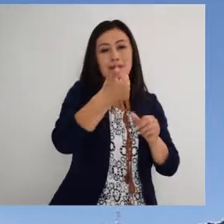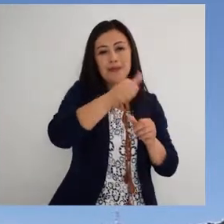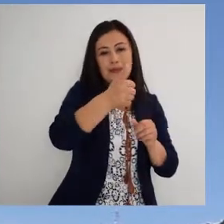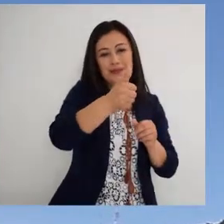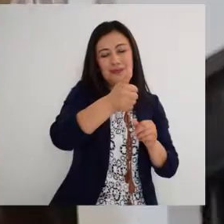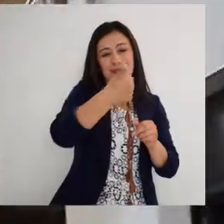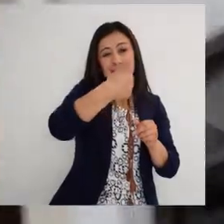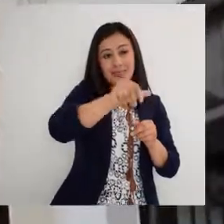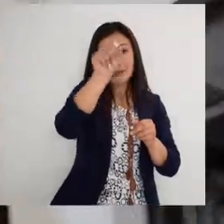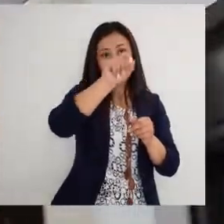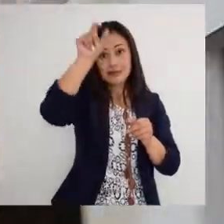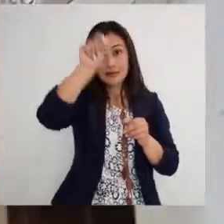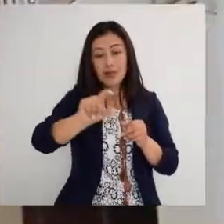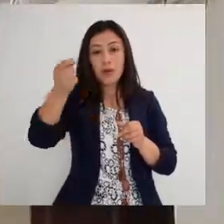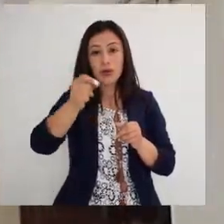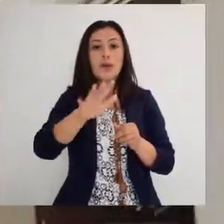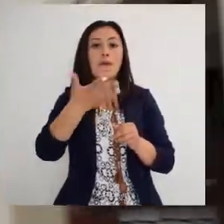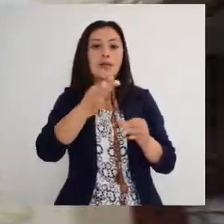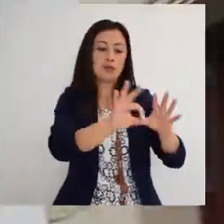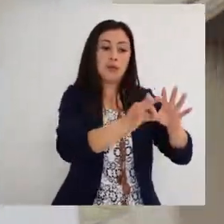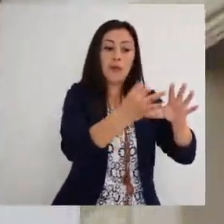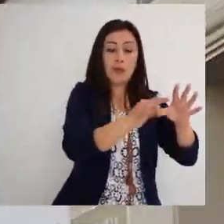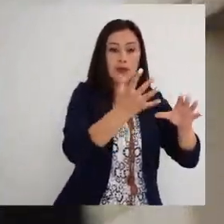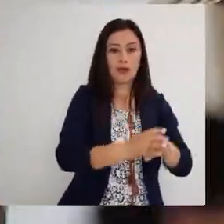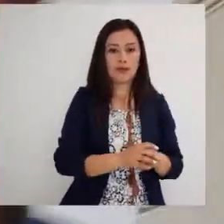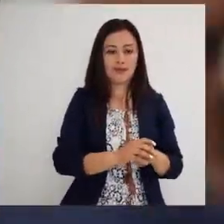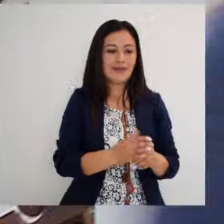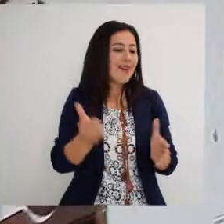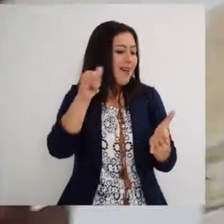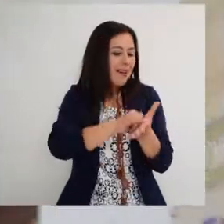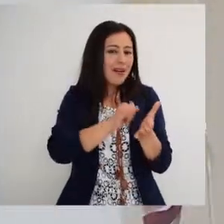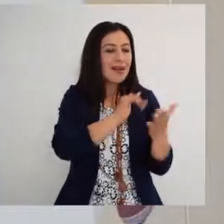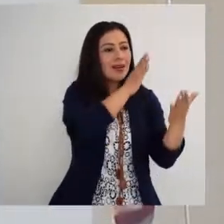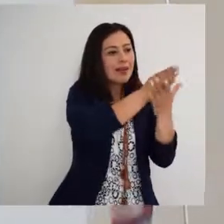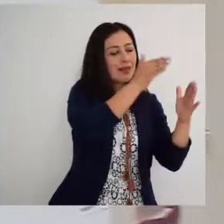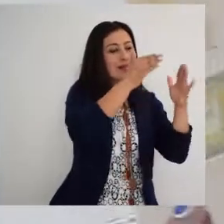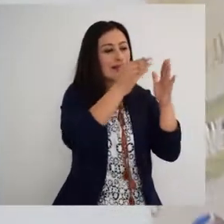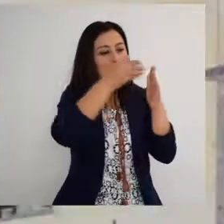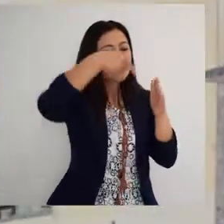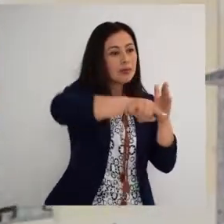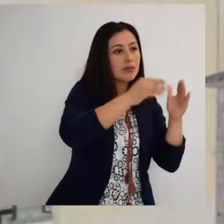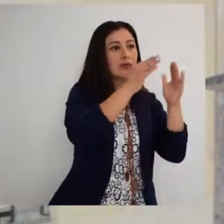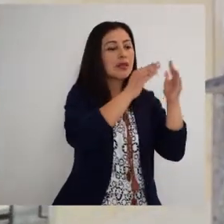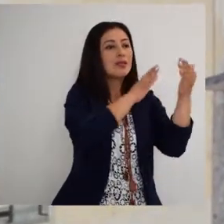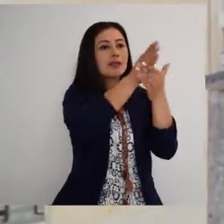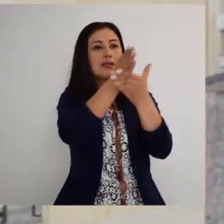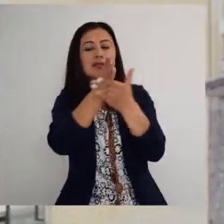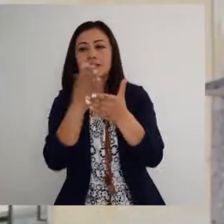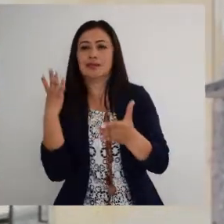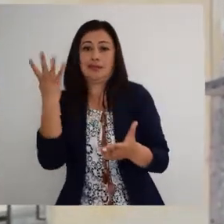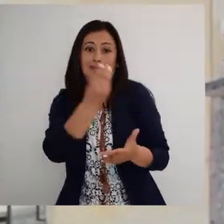de la población censada por el censo virtual. A esta población también la van a visitar. Es importante